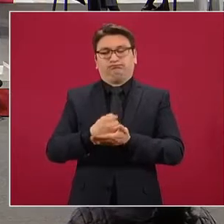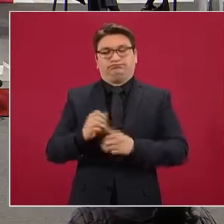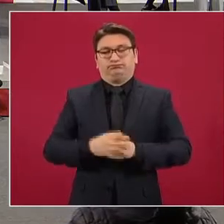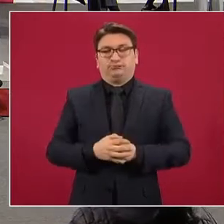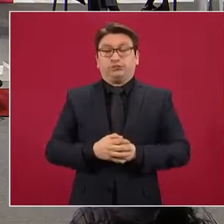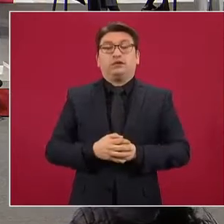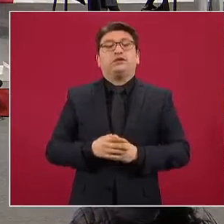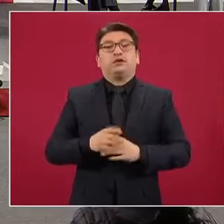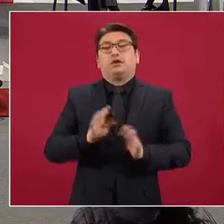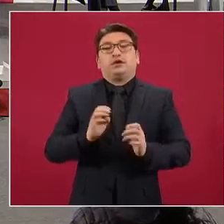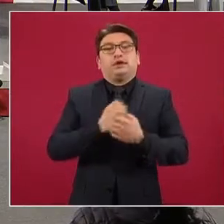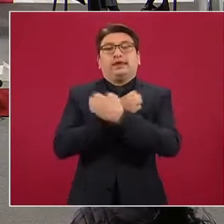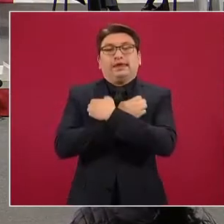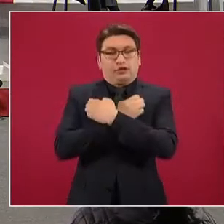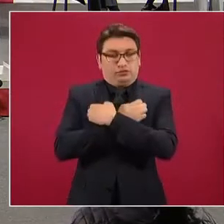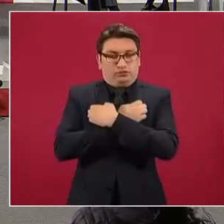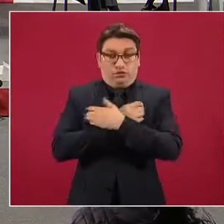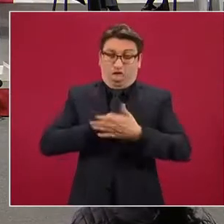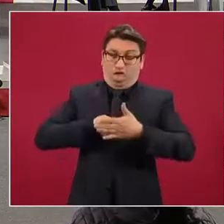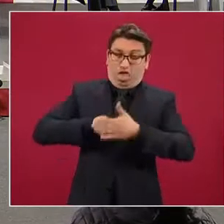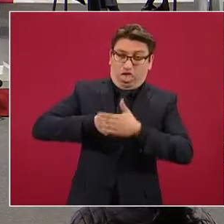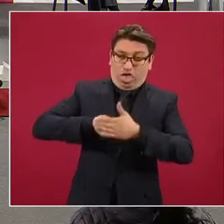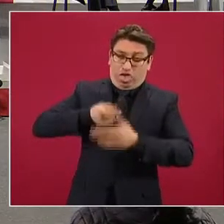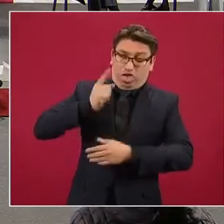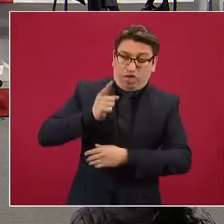la educación y no de la coerción.